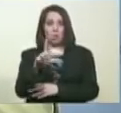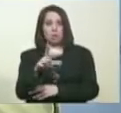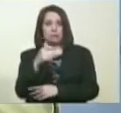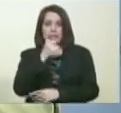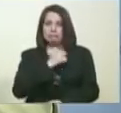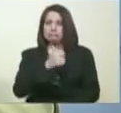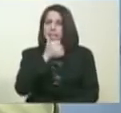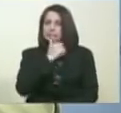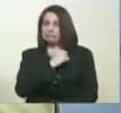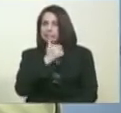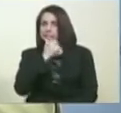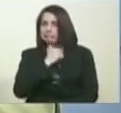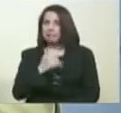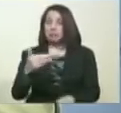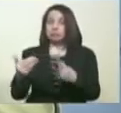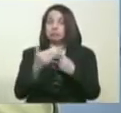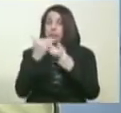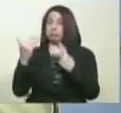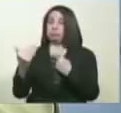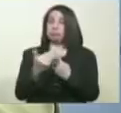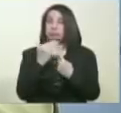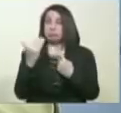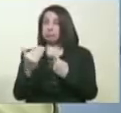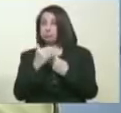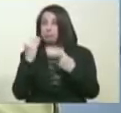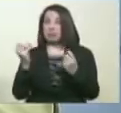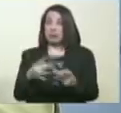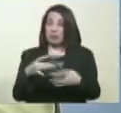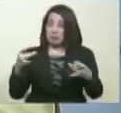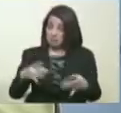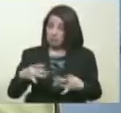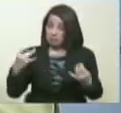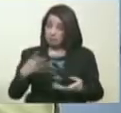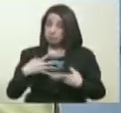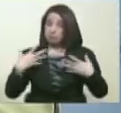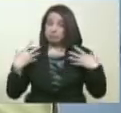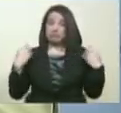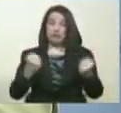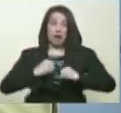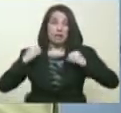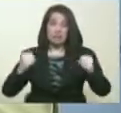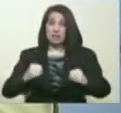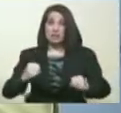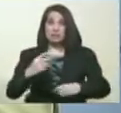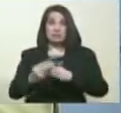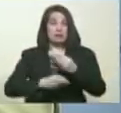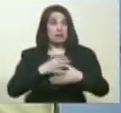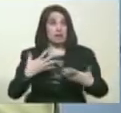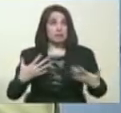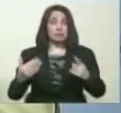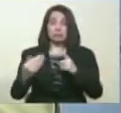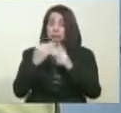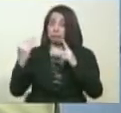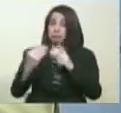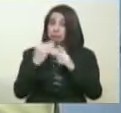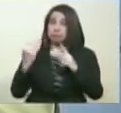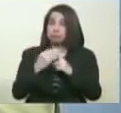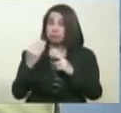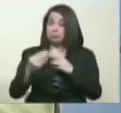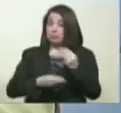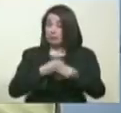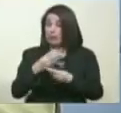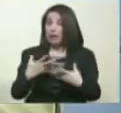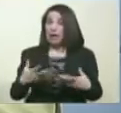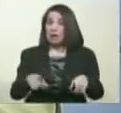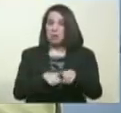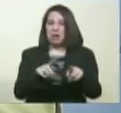Tuvimos que soportar la embestida violenta más brutal que se haya conocido en la historia de Venezuela. No se conoce una embestida como esa, que tenía como